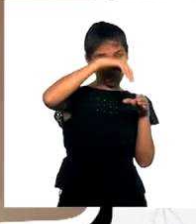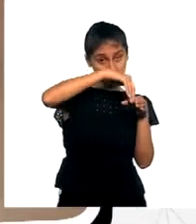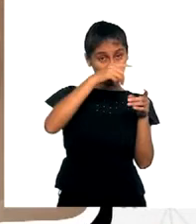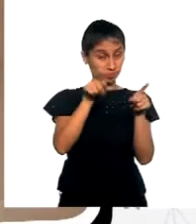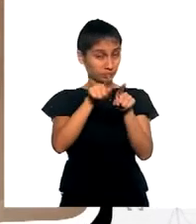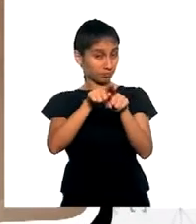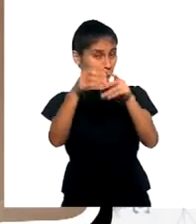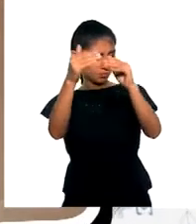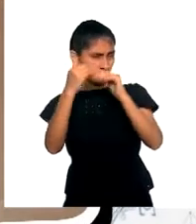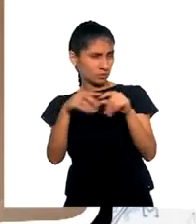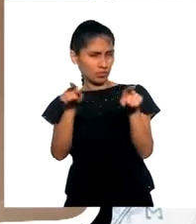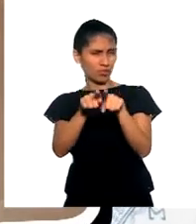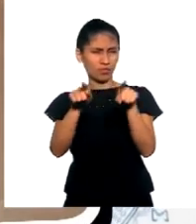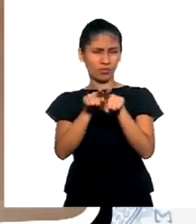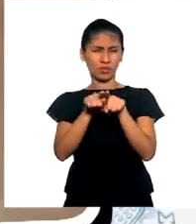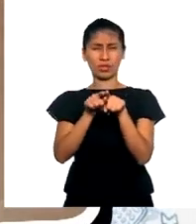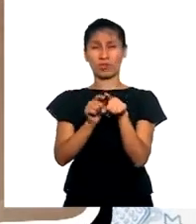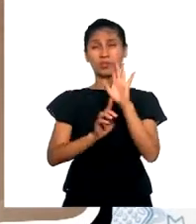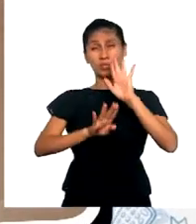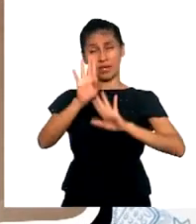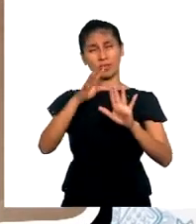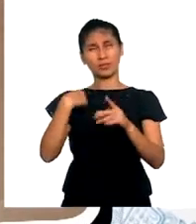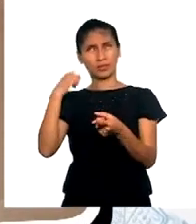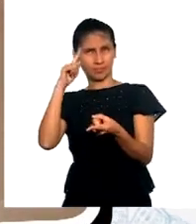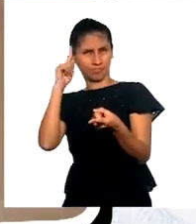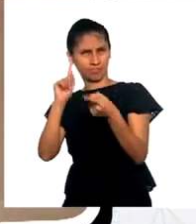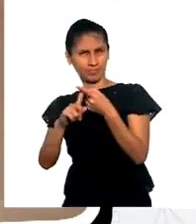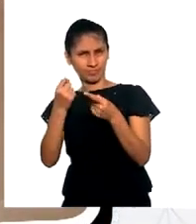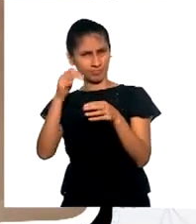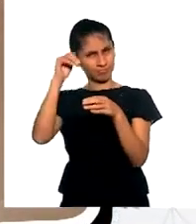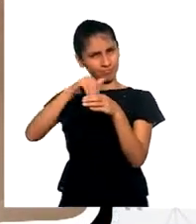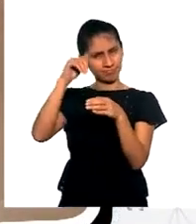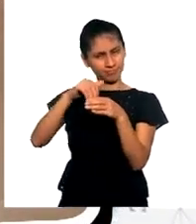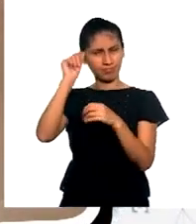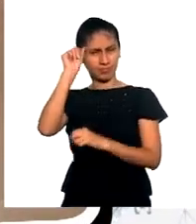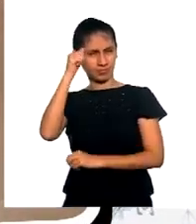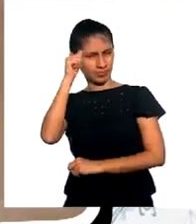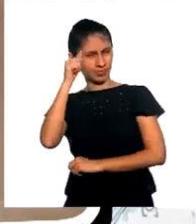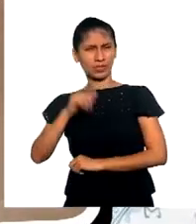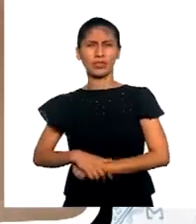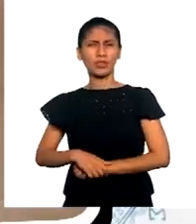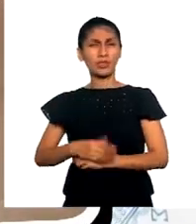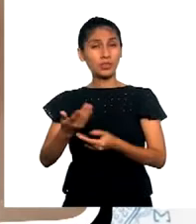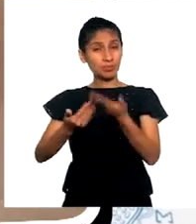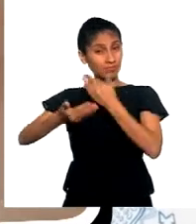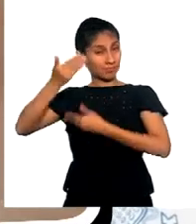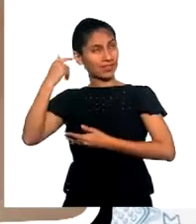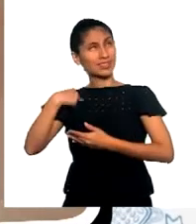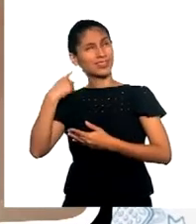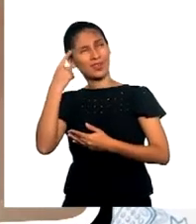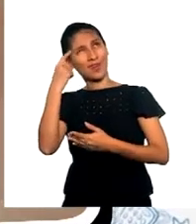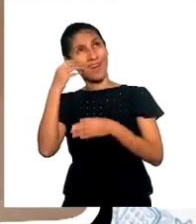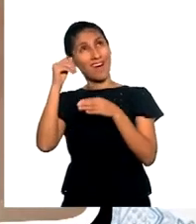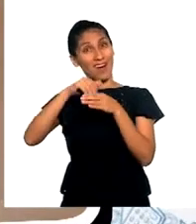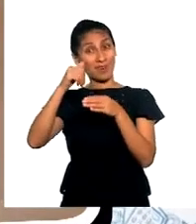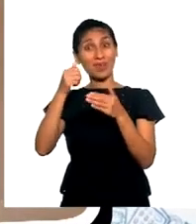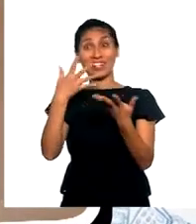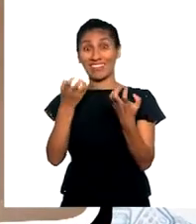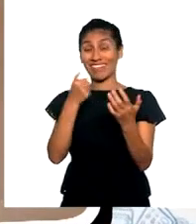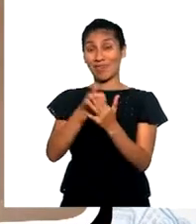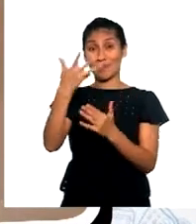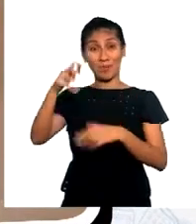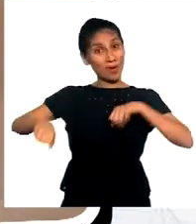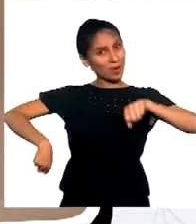si en más de una ocasión me he propuesto una meta de ahorro me acuerdo correr para comprarme una bicicleta pues me gusta mucho el deporte